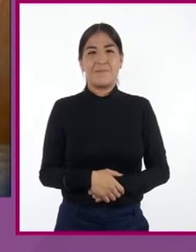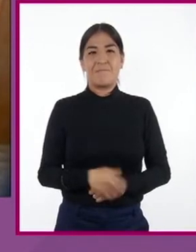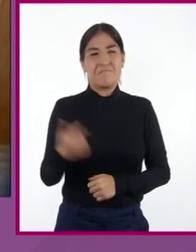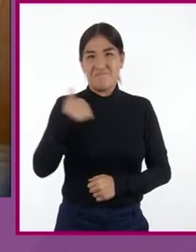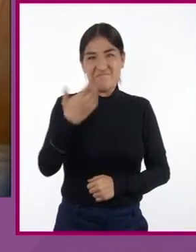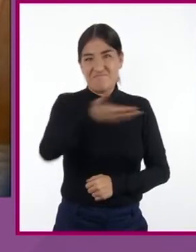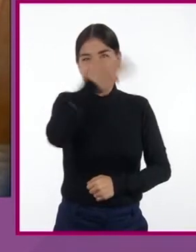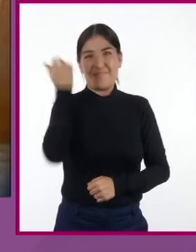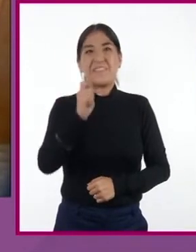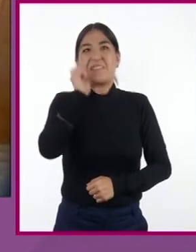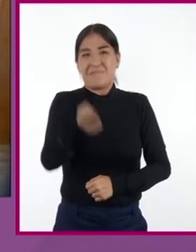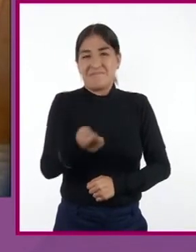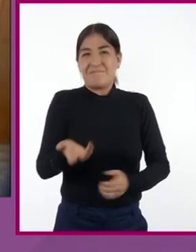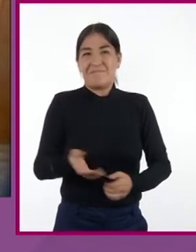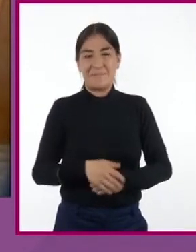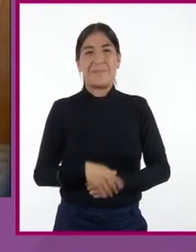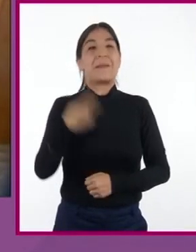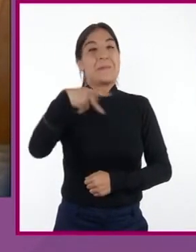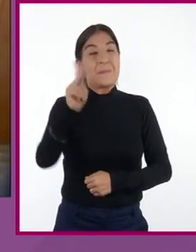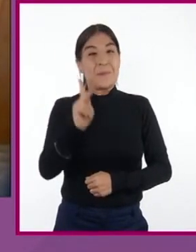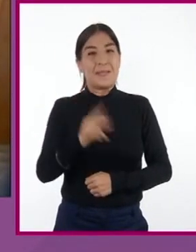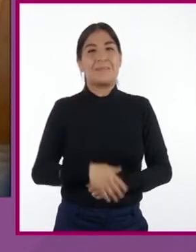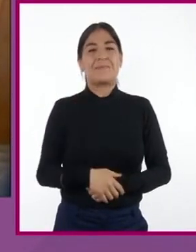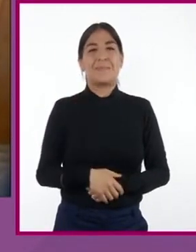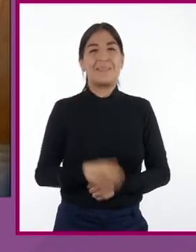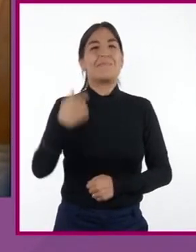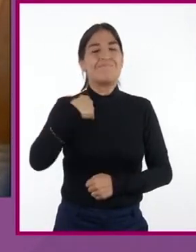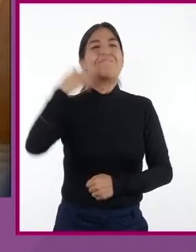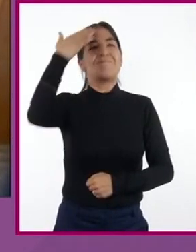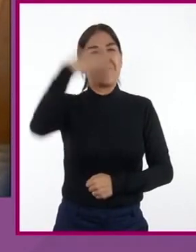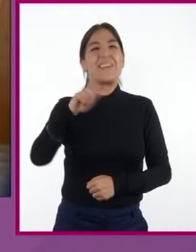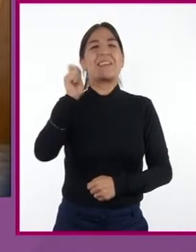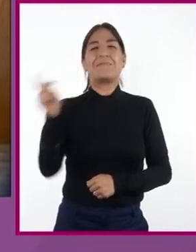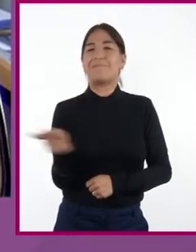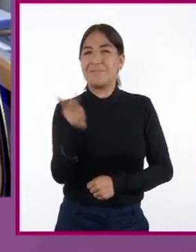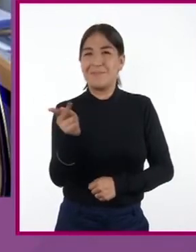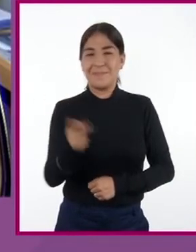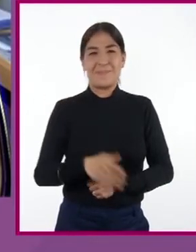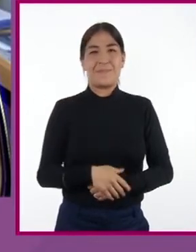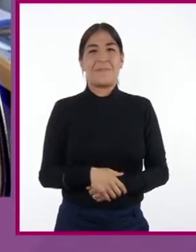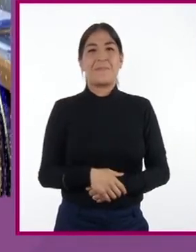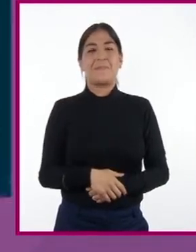Desconozco por completo de qué se trata, pero ya sé a quién consultar.